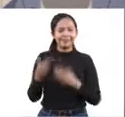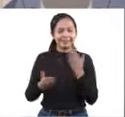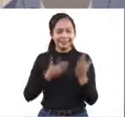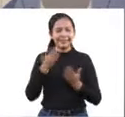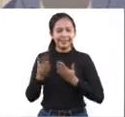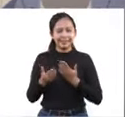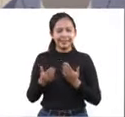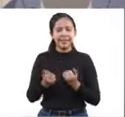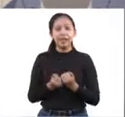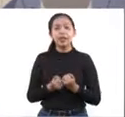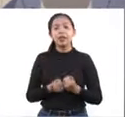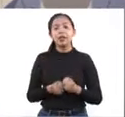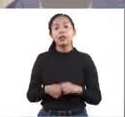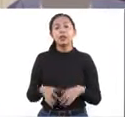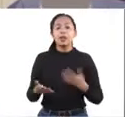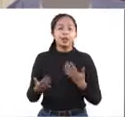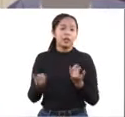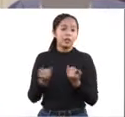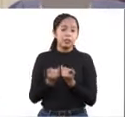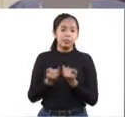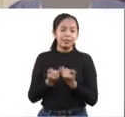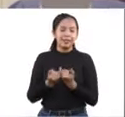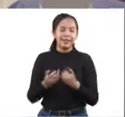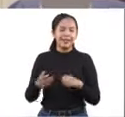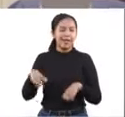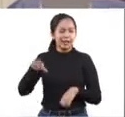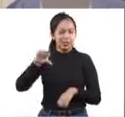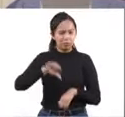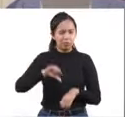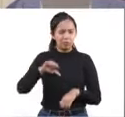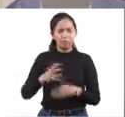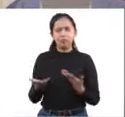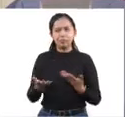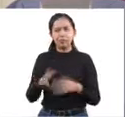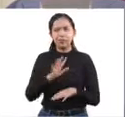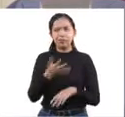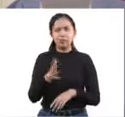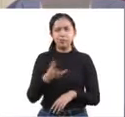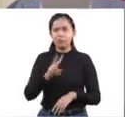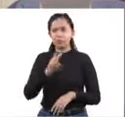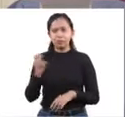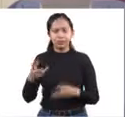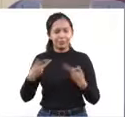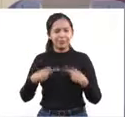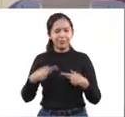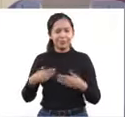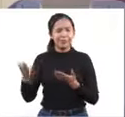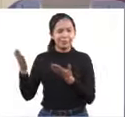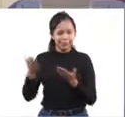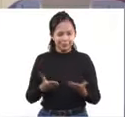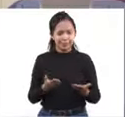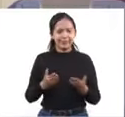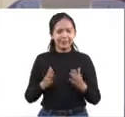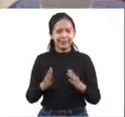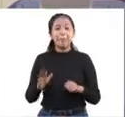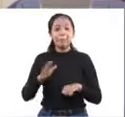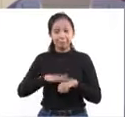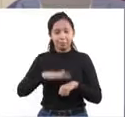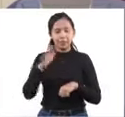traer a casi 200 en 6 grupos y 3 grupos más que tenemos ya programados